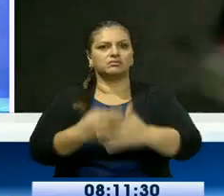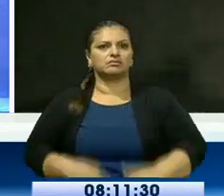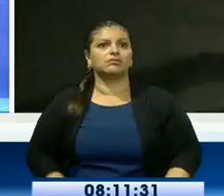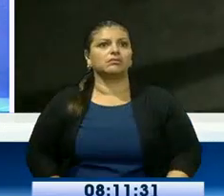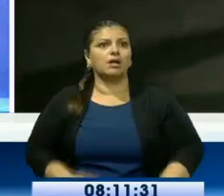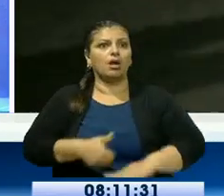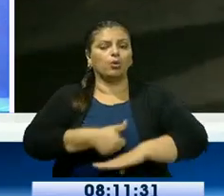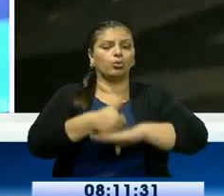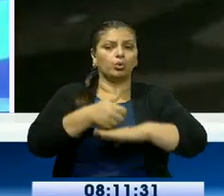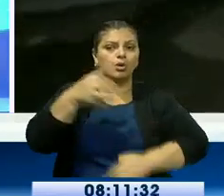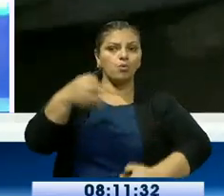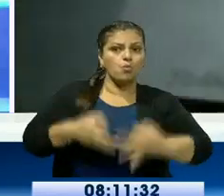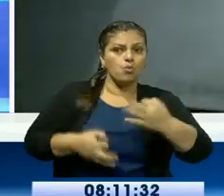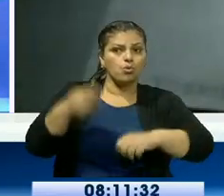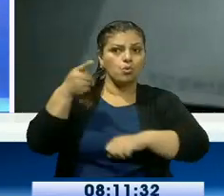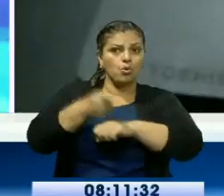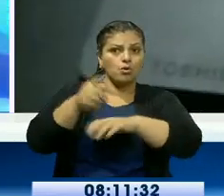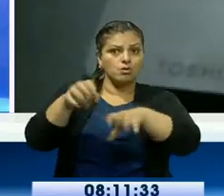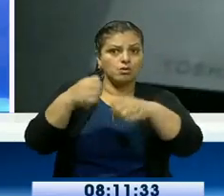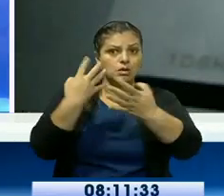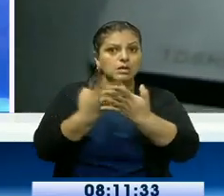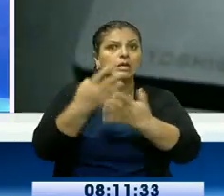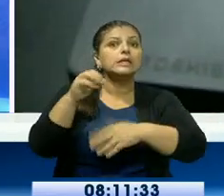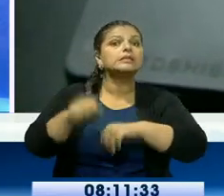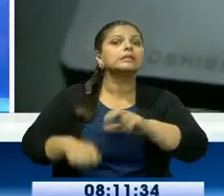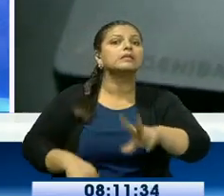ordenará o no la prisión preventiva.